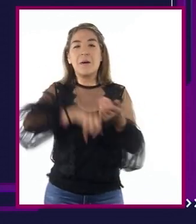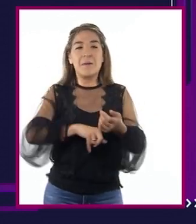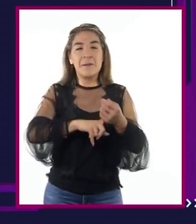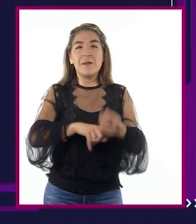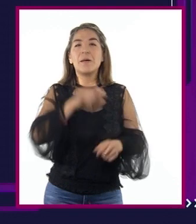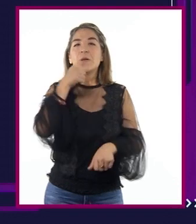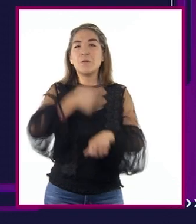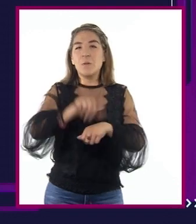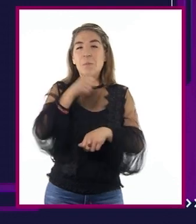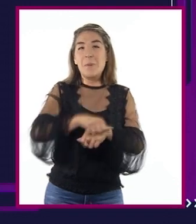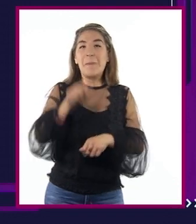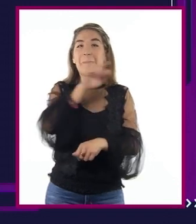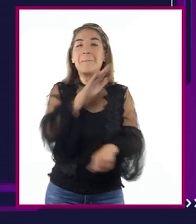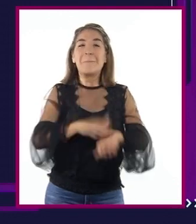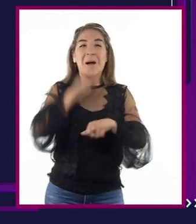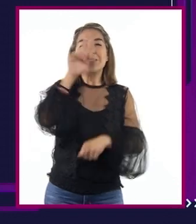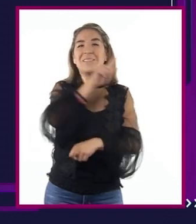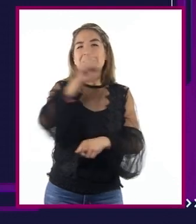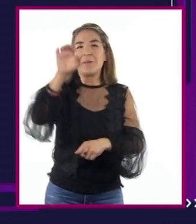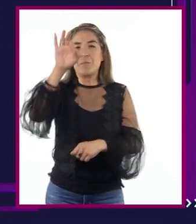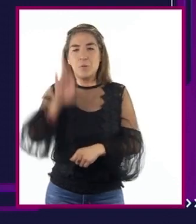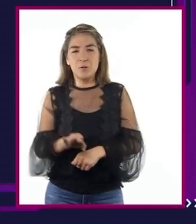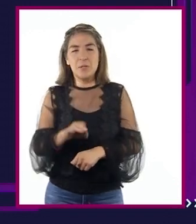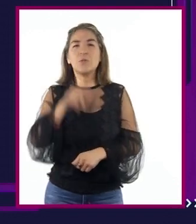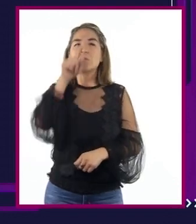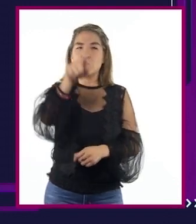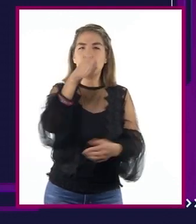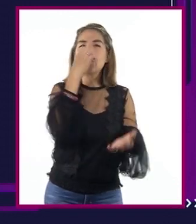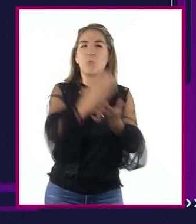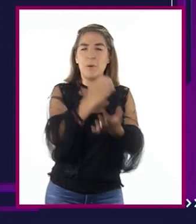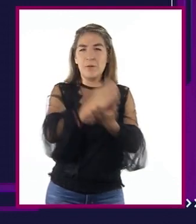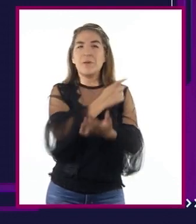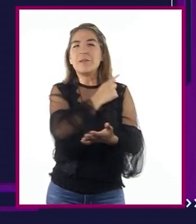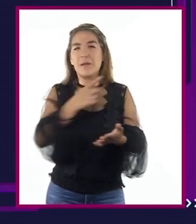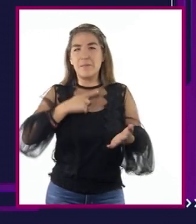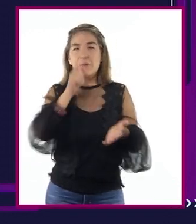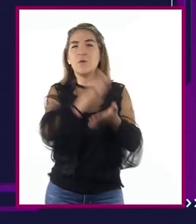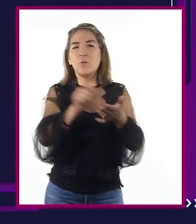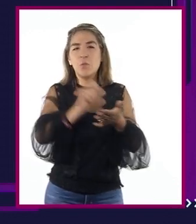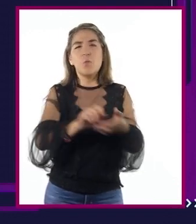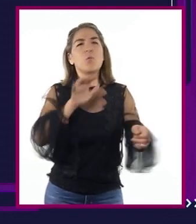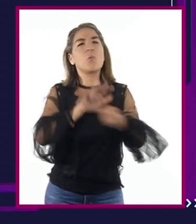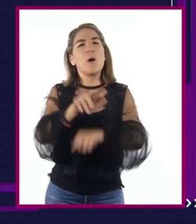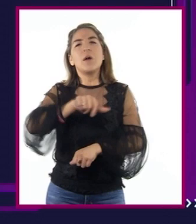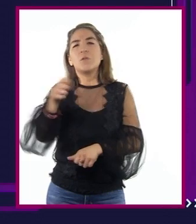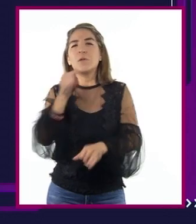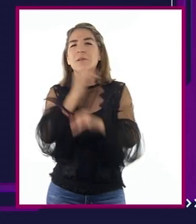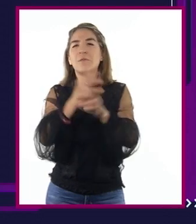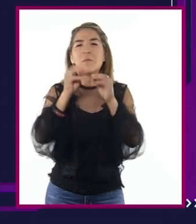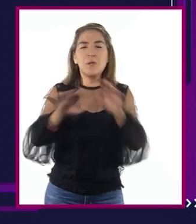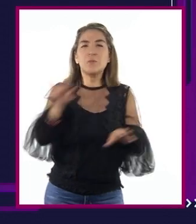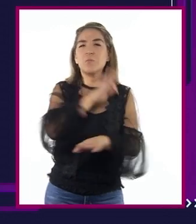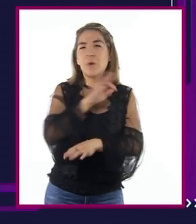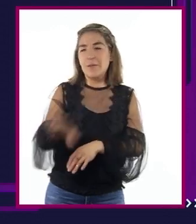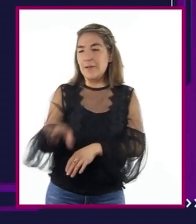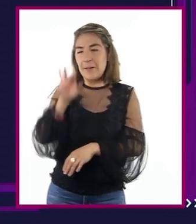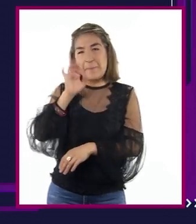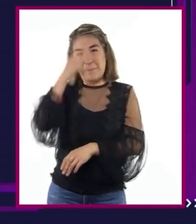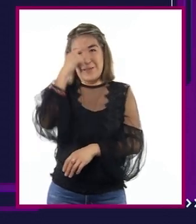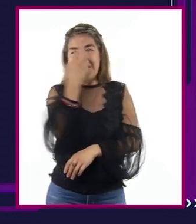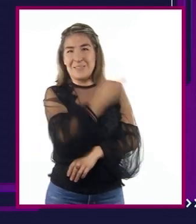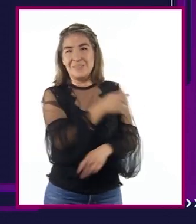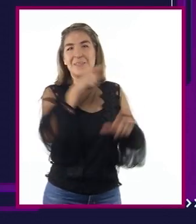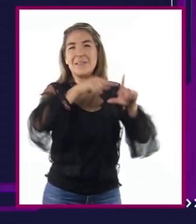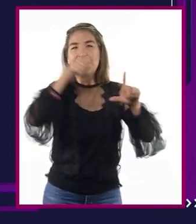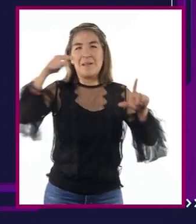de 100%. Anoten en su cuaderno qué otra información piensan que podrían obtener de esta